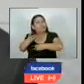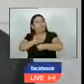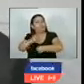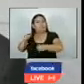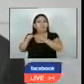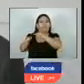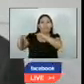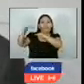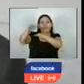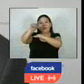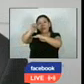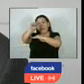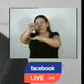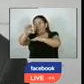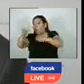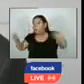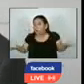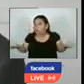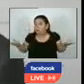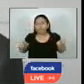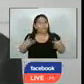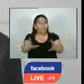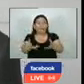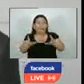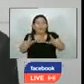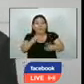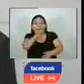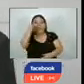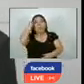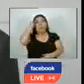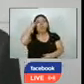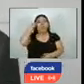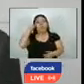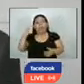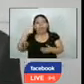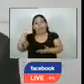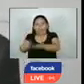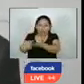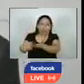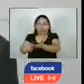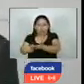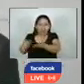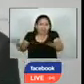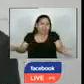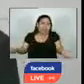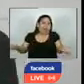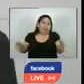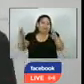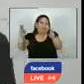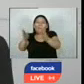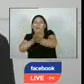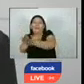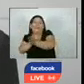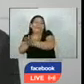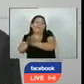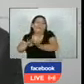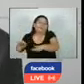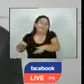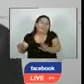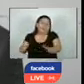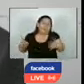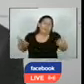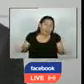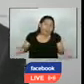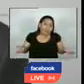a los magistrados del Tribunal Supremo Electoral. No queremos estar pensando mal que ellos no se ponen de acuerdo por otros intereses, pues, para